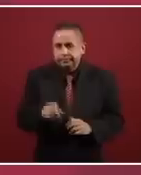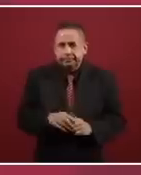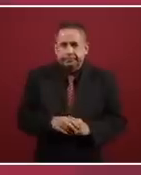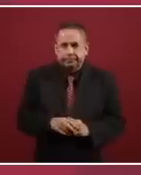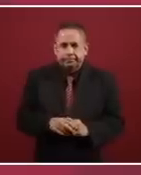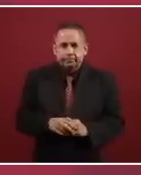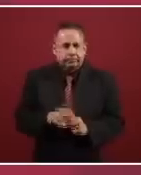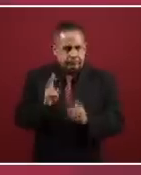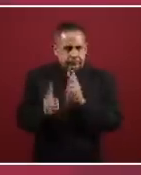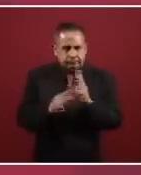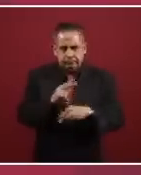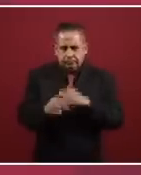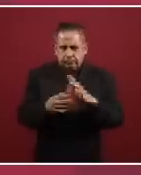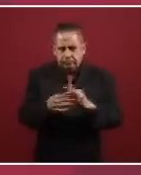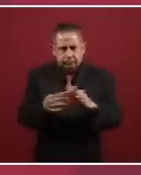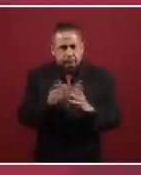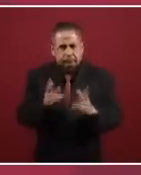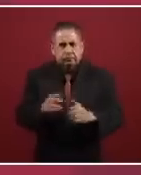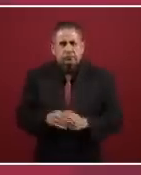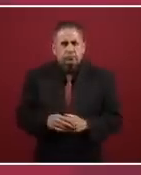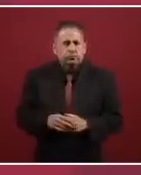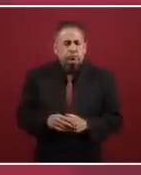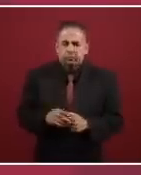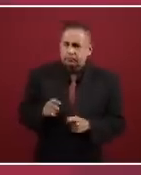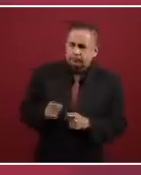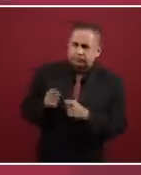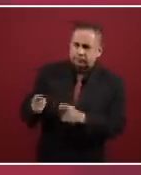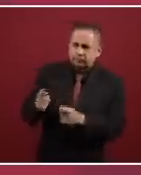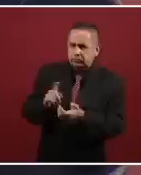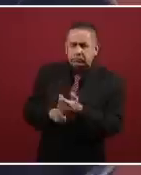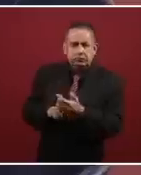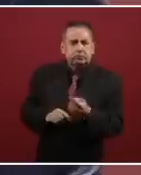y vamos a darle